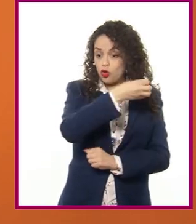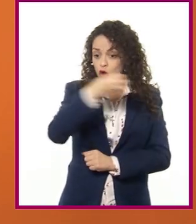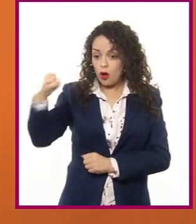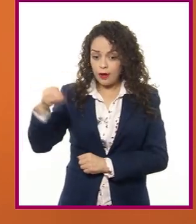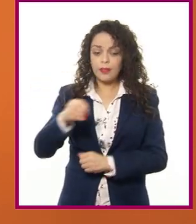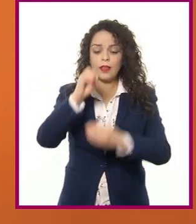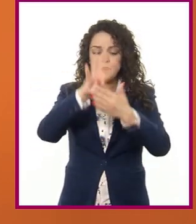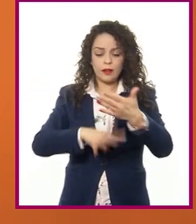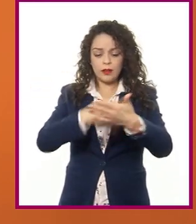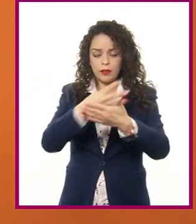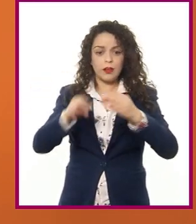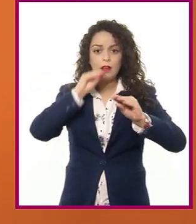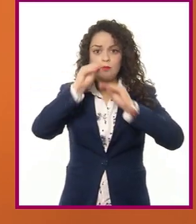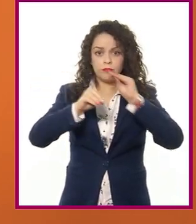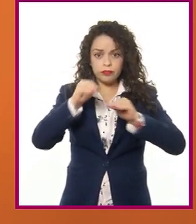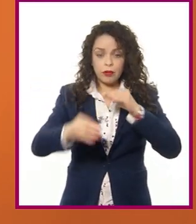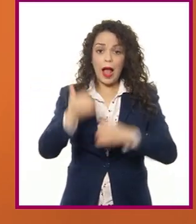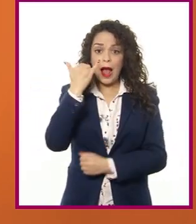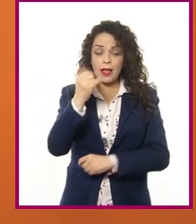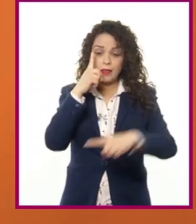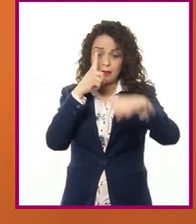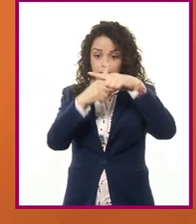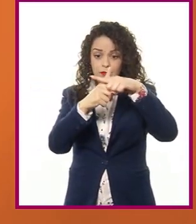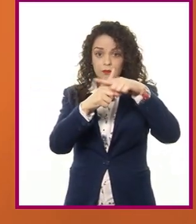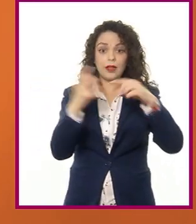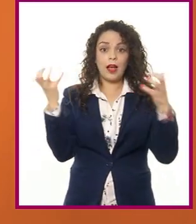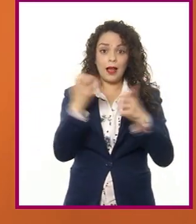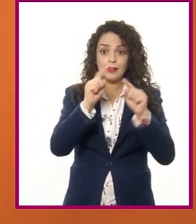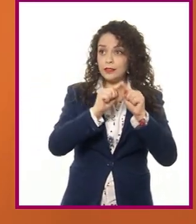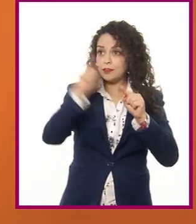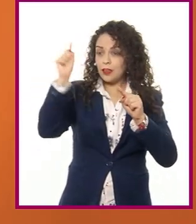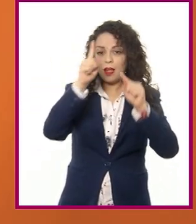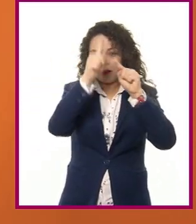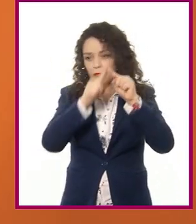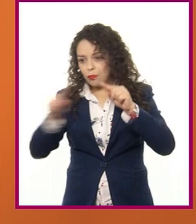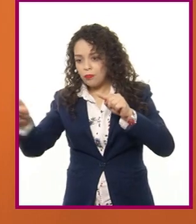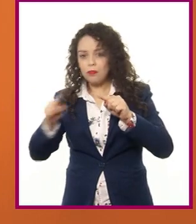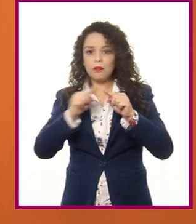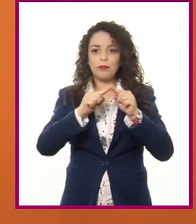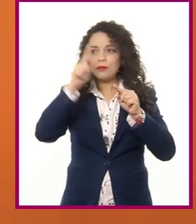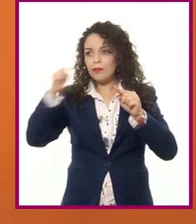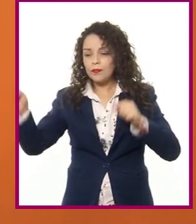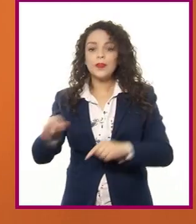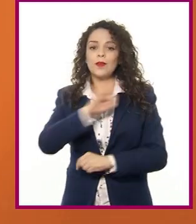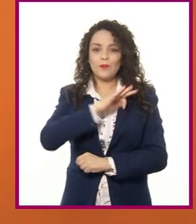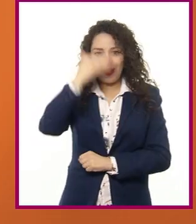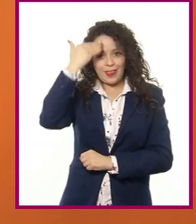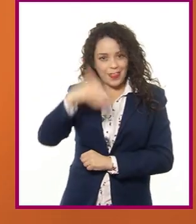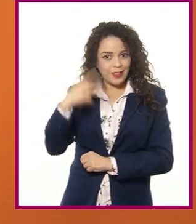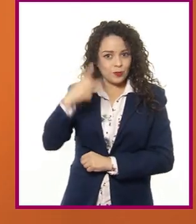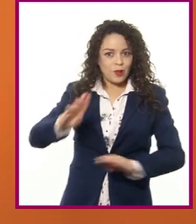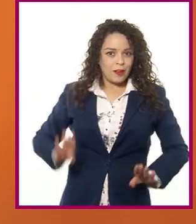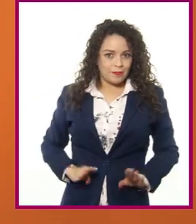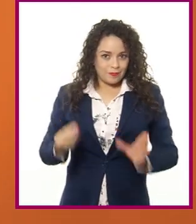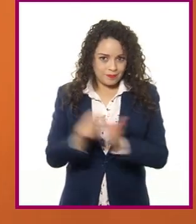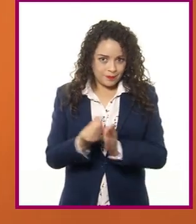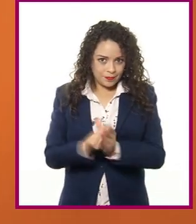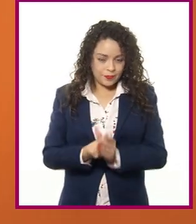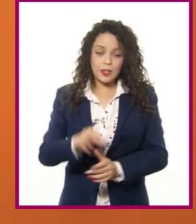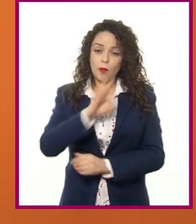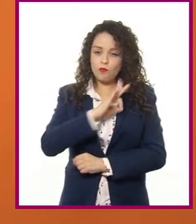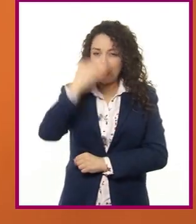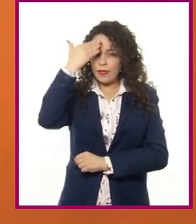y registrarlos en un plano cartesiano, se observa su comportamiento gráficamente. Con ello, se pueden leer los datos que